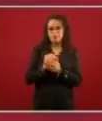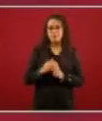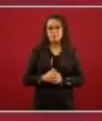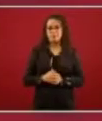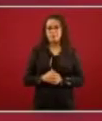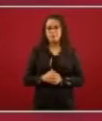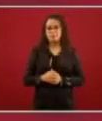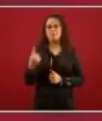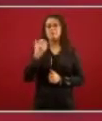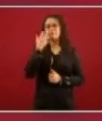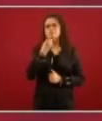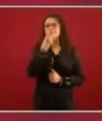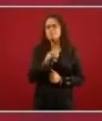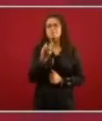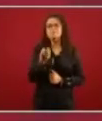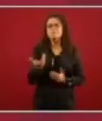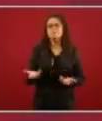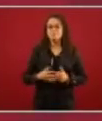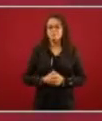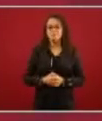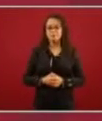¿qué va a significar eso?